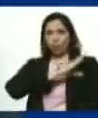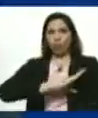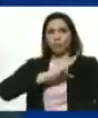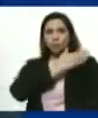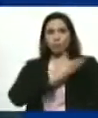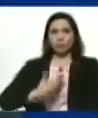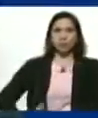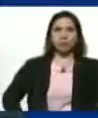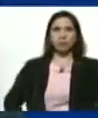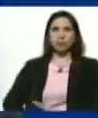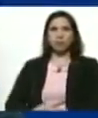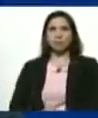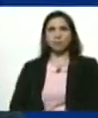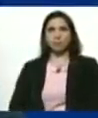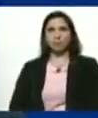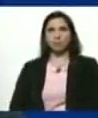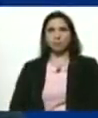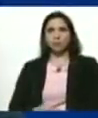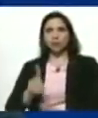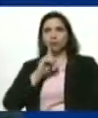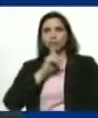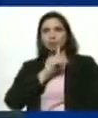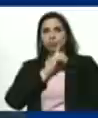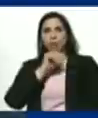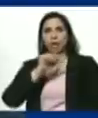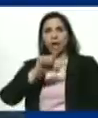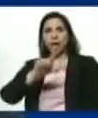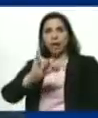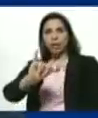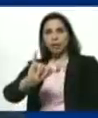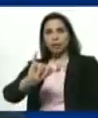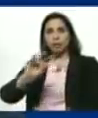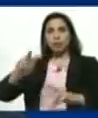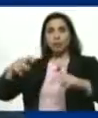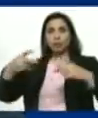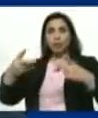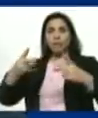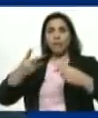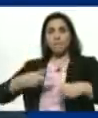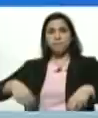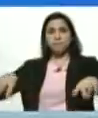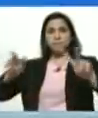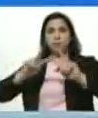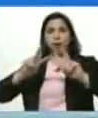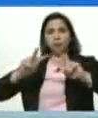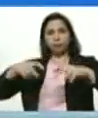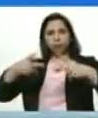presidencial que lleve el nombre de alí rodríguez una nueva revalorización